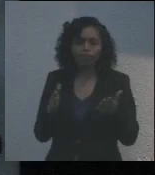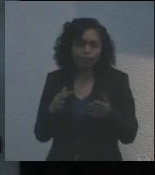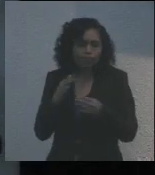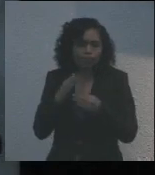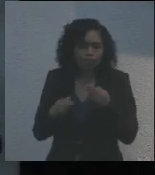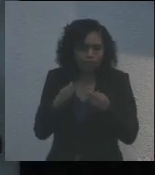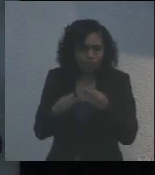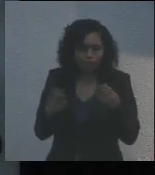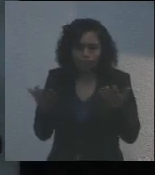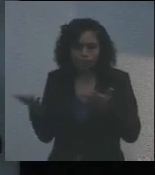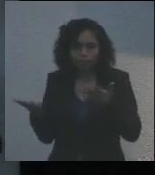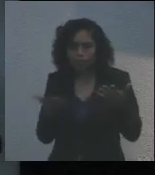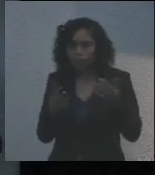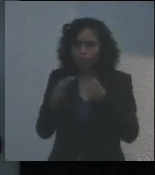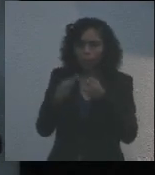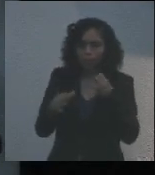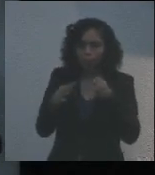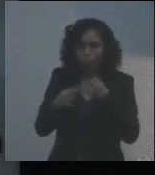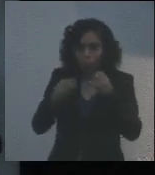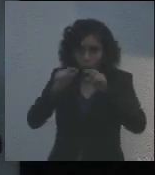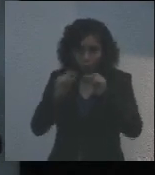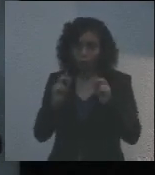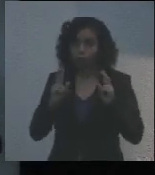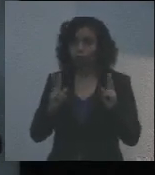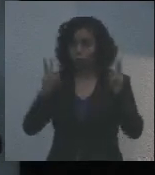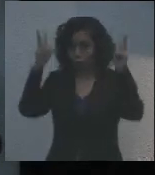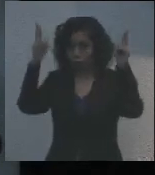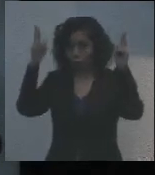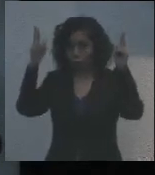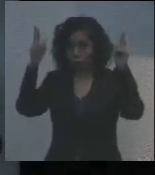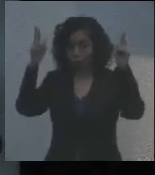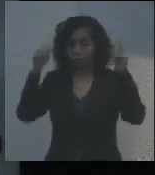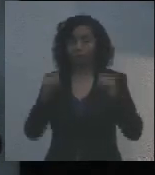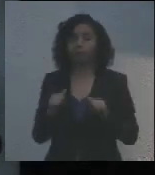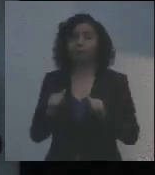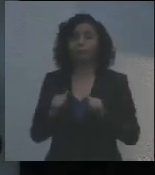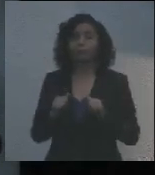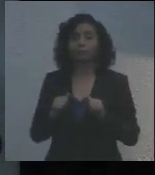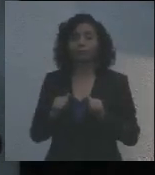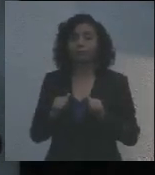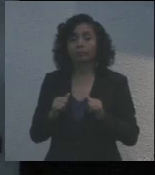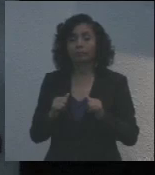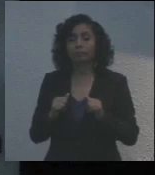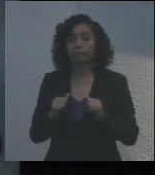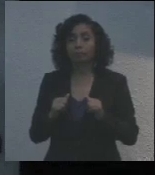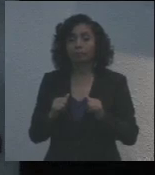participación con una frase que dice la siguiente